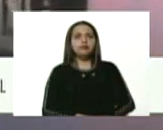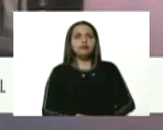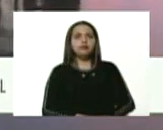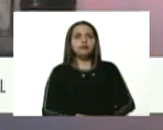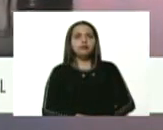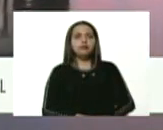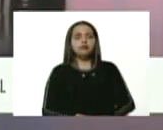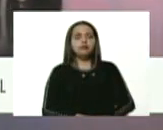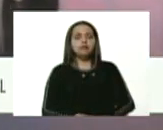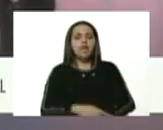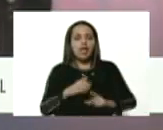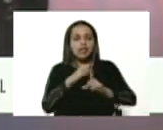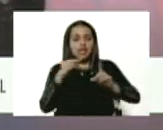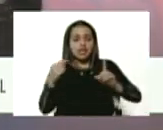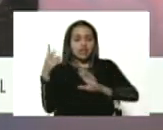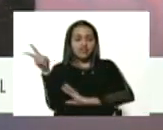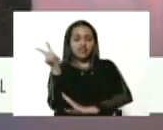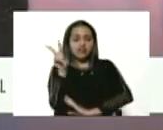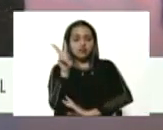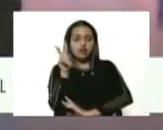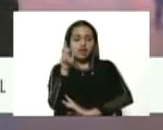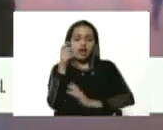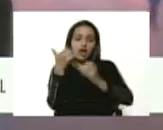desde la Venezuela del presente,